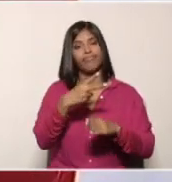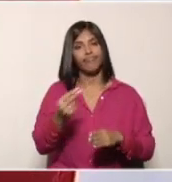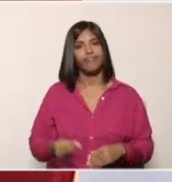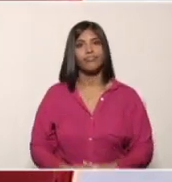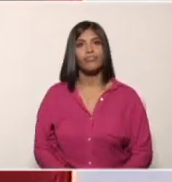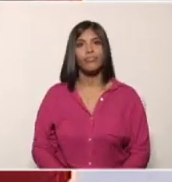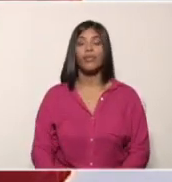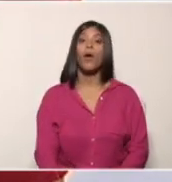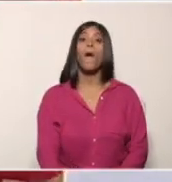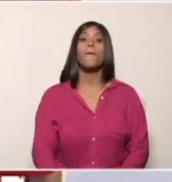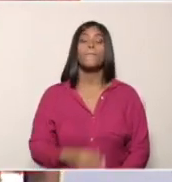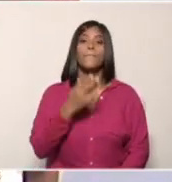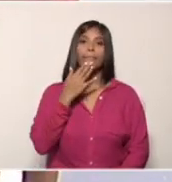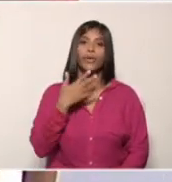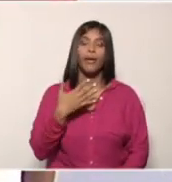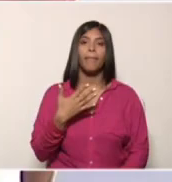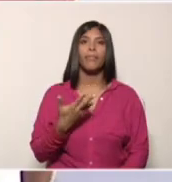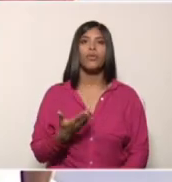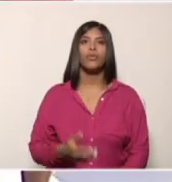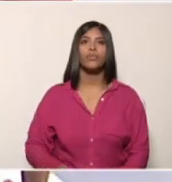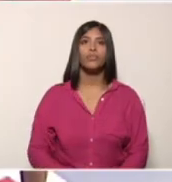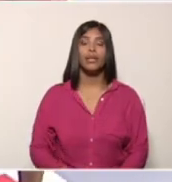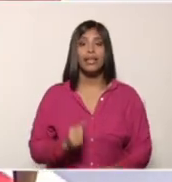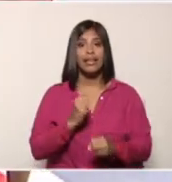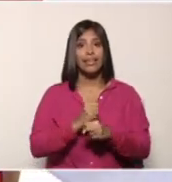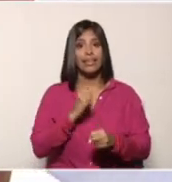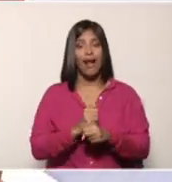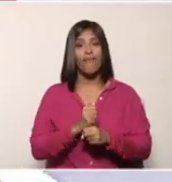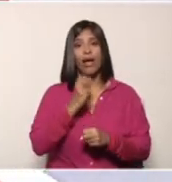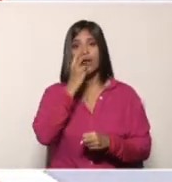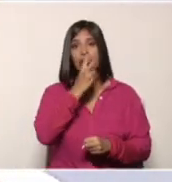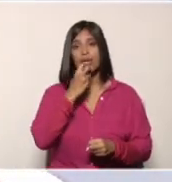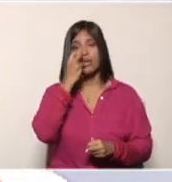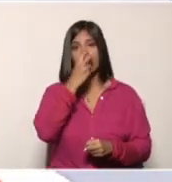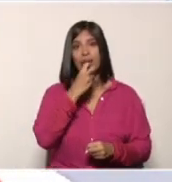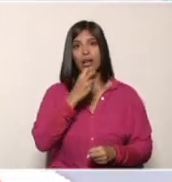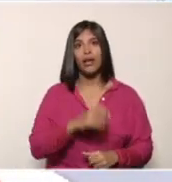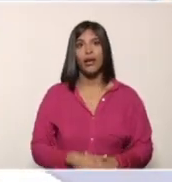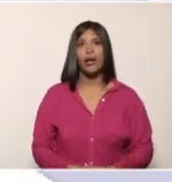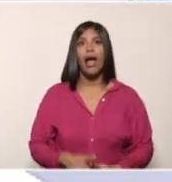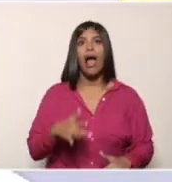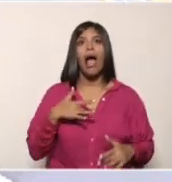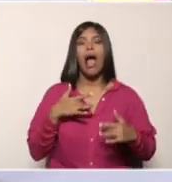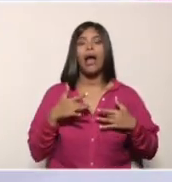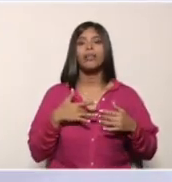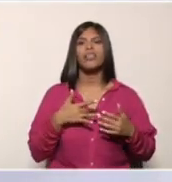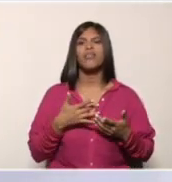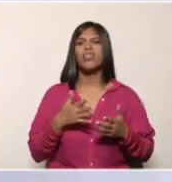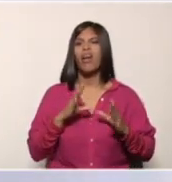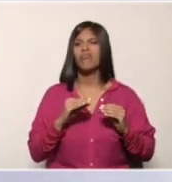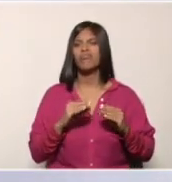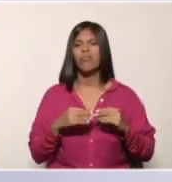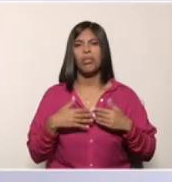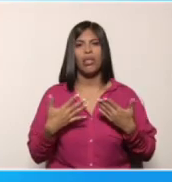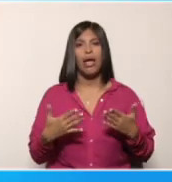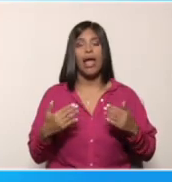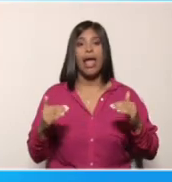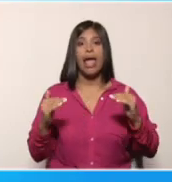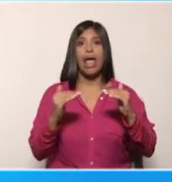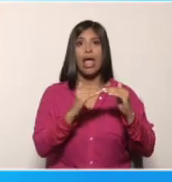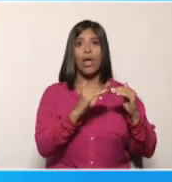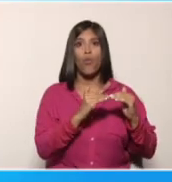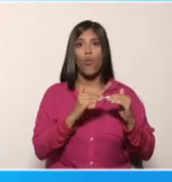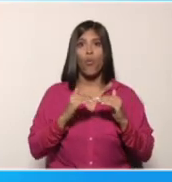bueno, para la parte ya que se trata del trabajo en inglés, ya esto es una actividad en la cual vamos a hablar de igualdad y